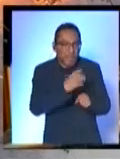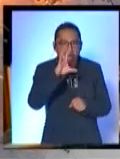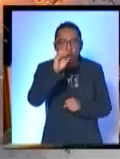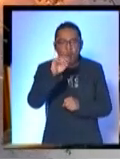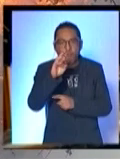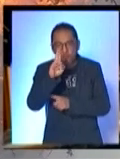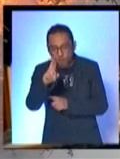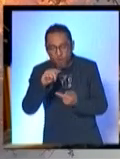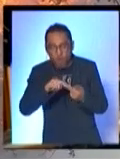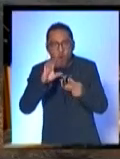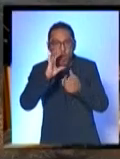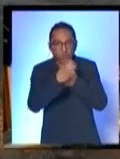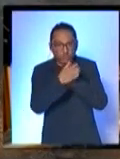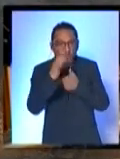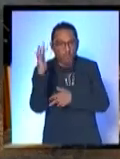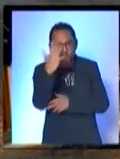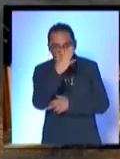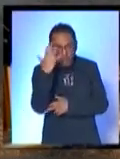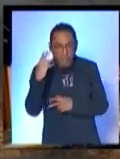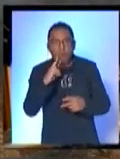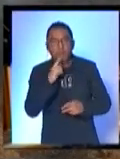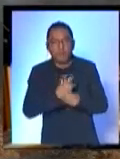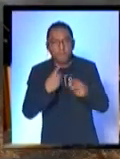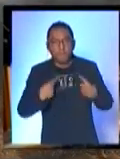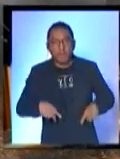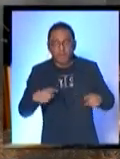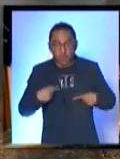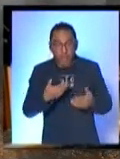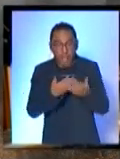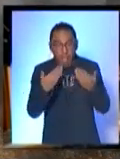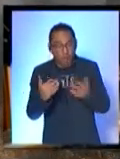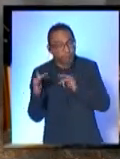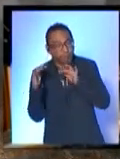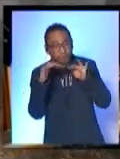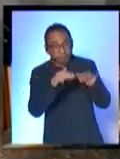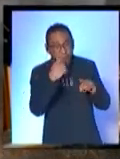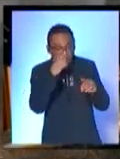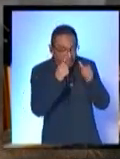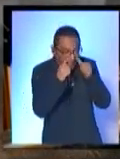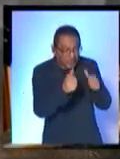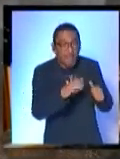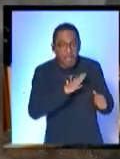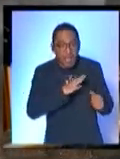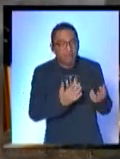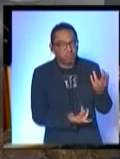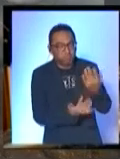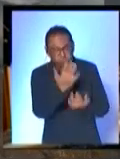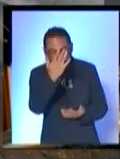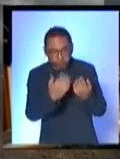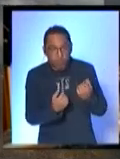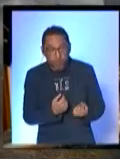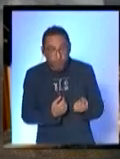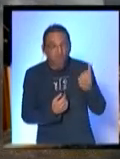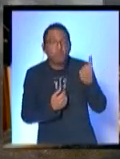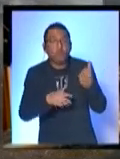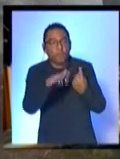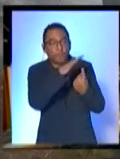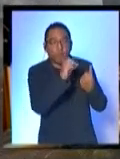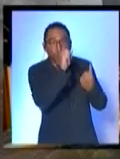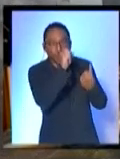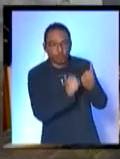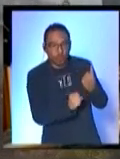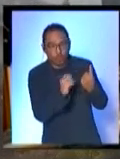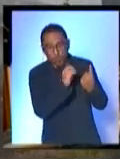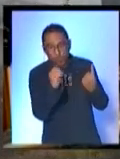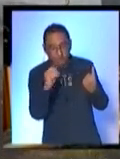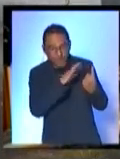de la Comisión Forestal y muchos voluntarios están atendiendo lo que tiene que ver con los incendios forestales, el primero de ellos en la zona suroriente de la